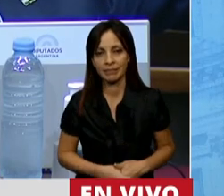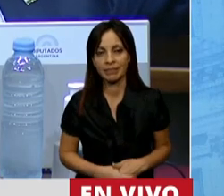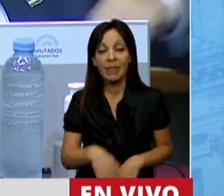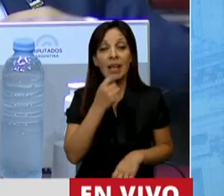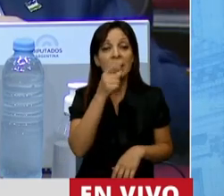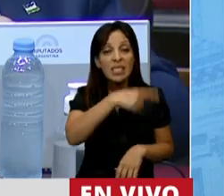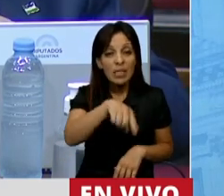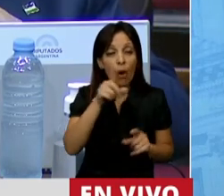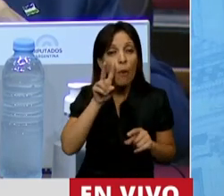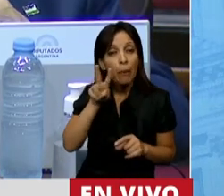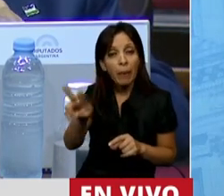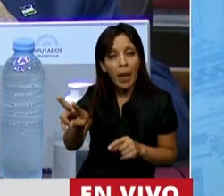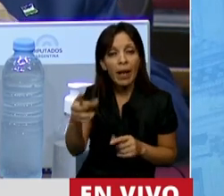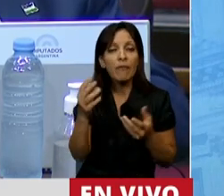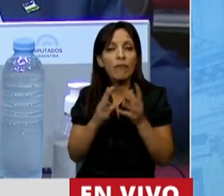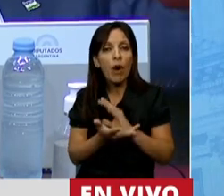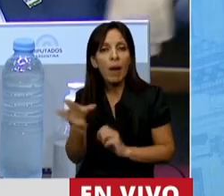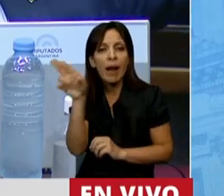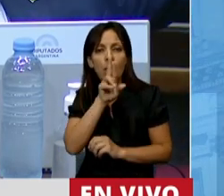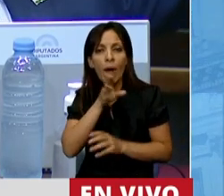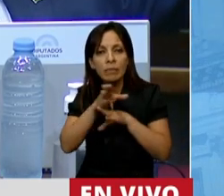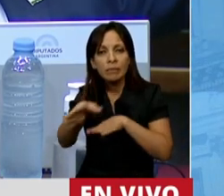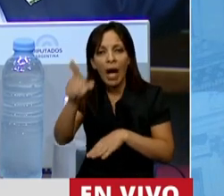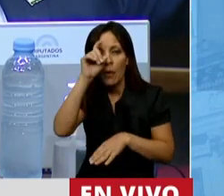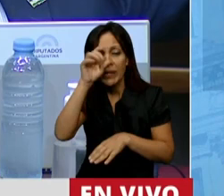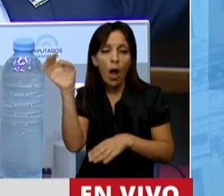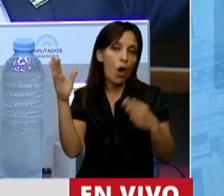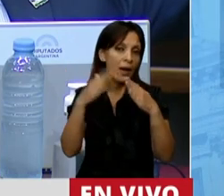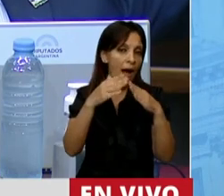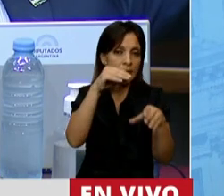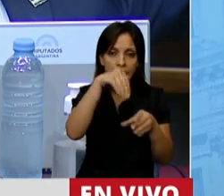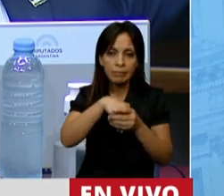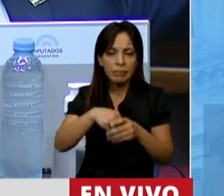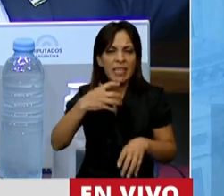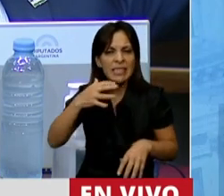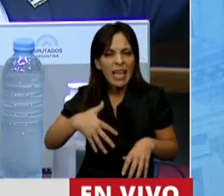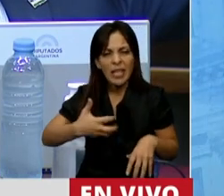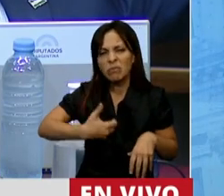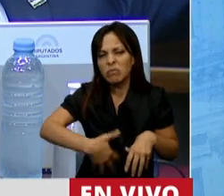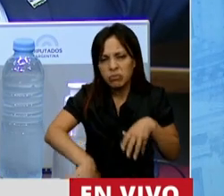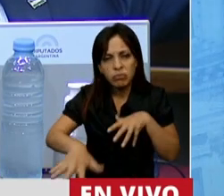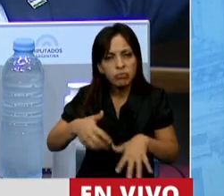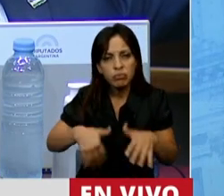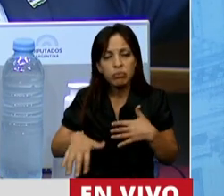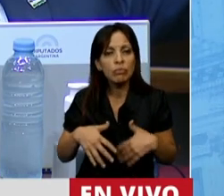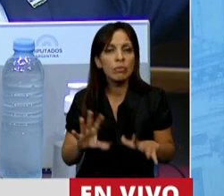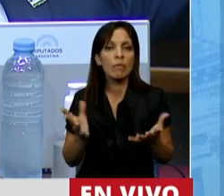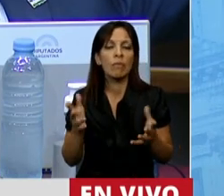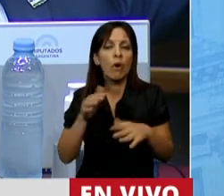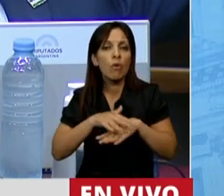cómo las mujeres se desangran en los hospitales o en sus propias casas por tener miedo a la condena pública o por no poder acceder a una